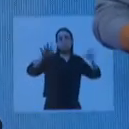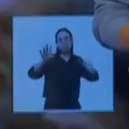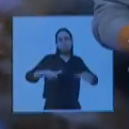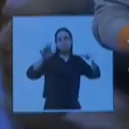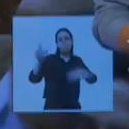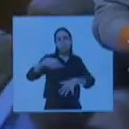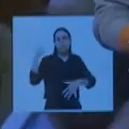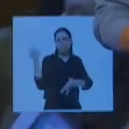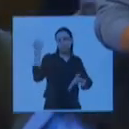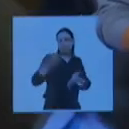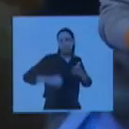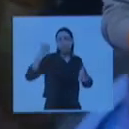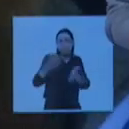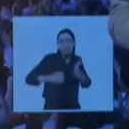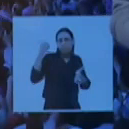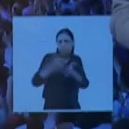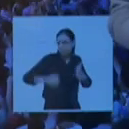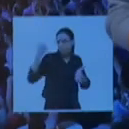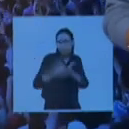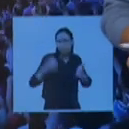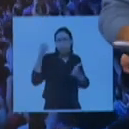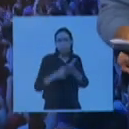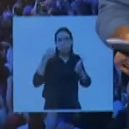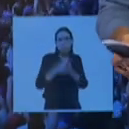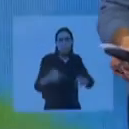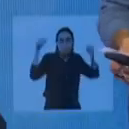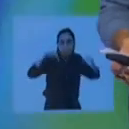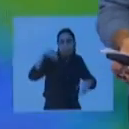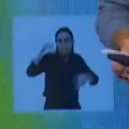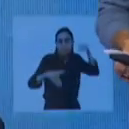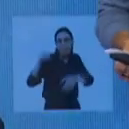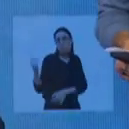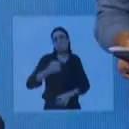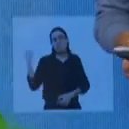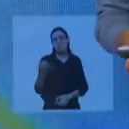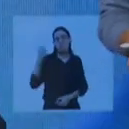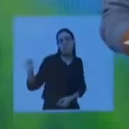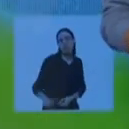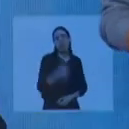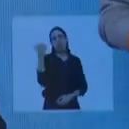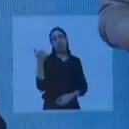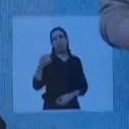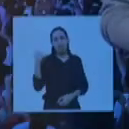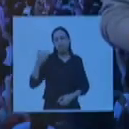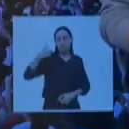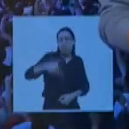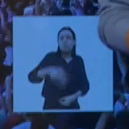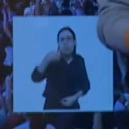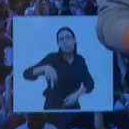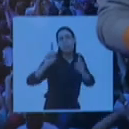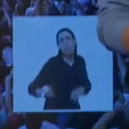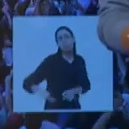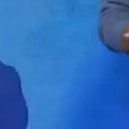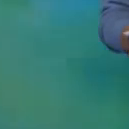en otros temas que lo terminaron perjudicando. ¿Y hará bien Milei en centrarse ahora en el anti-kirchnerismo? Porque digo, si Sergio Massa se